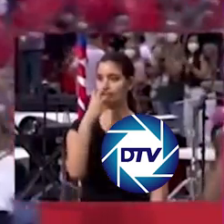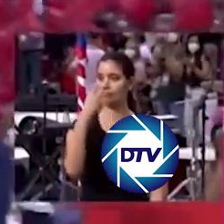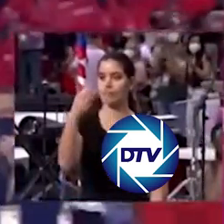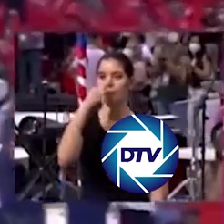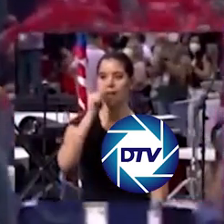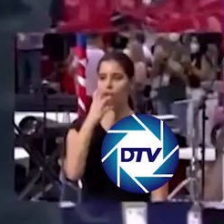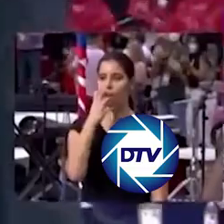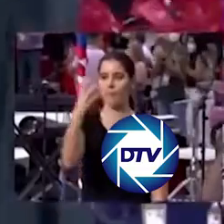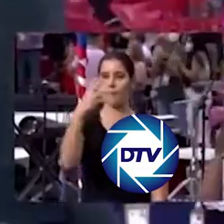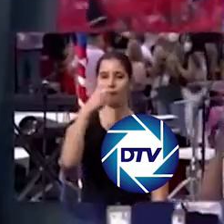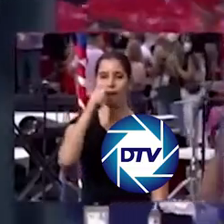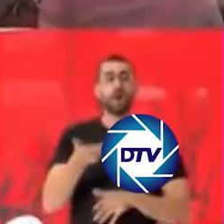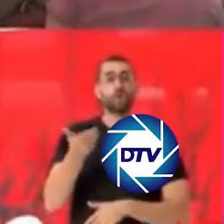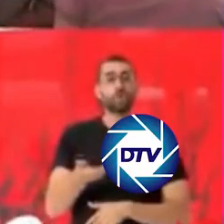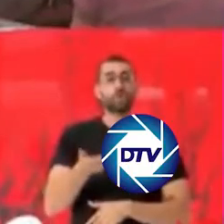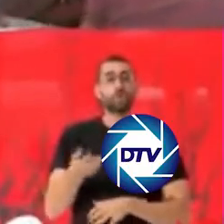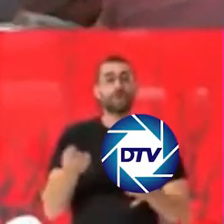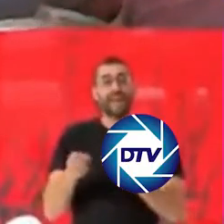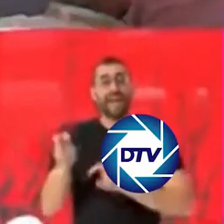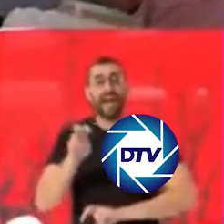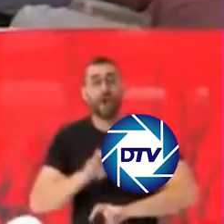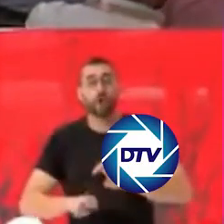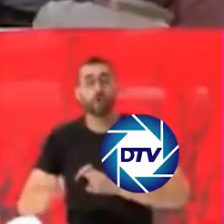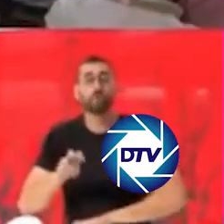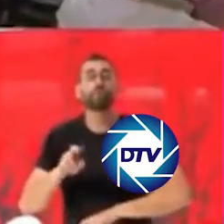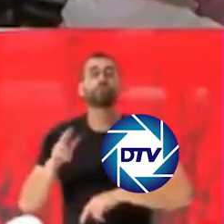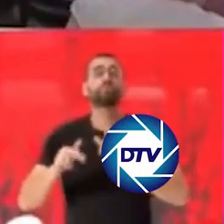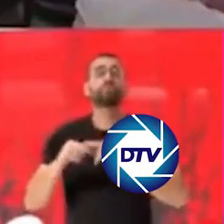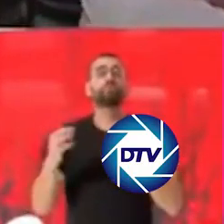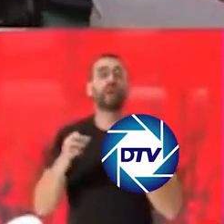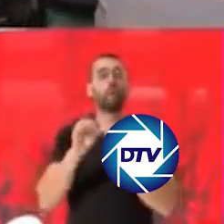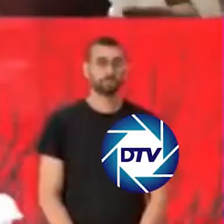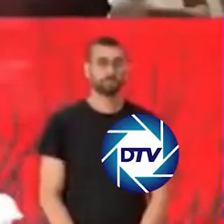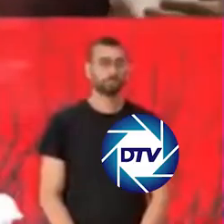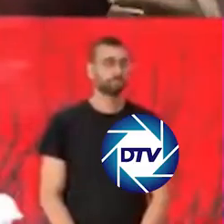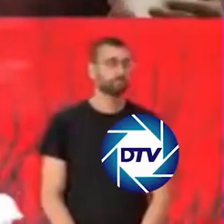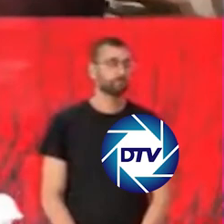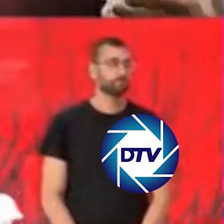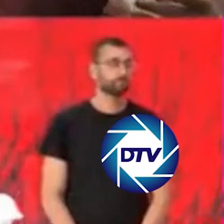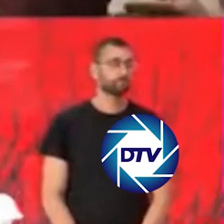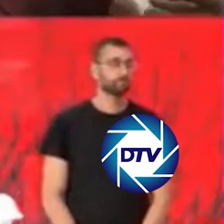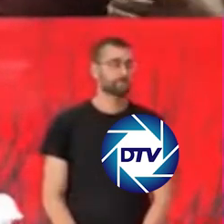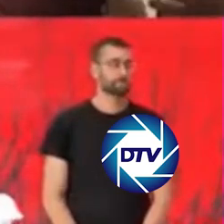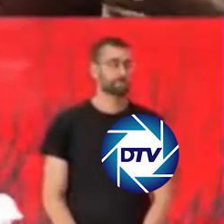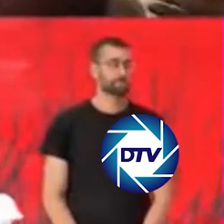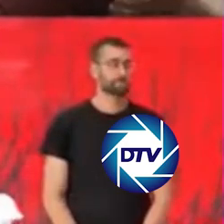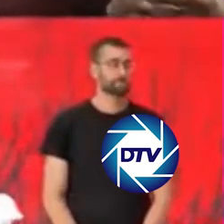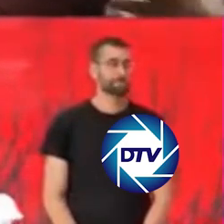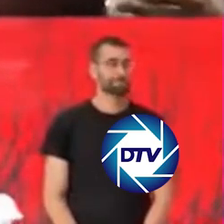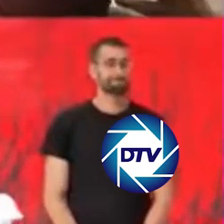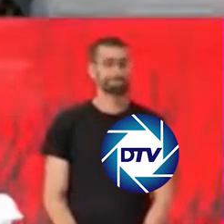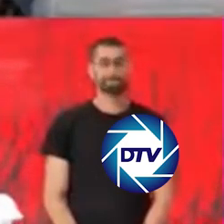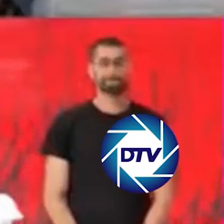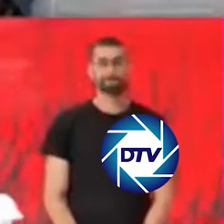entrevistado porque parte como favorito. Miren lo que dice Adolfo Alonso Carvajal. Ha salido al paso de los mal